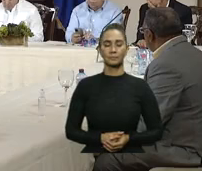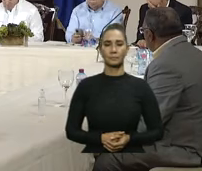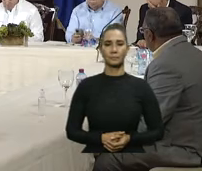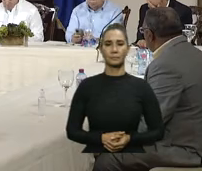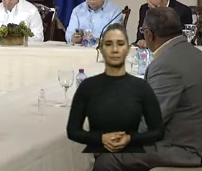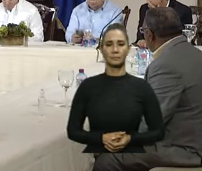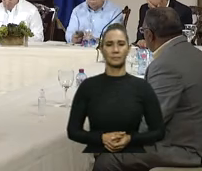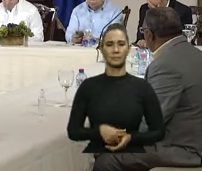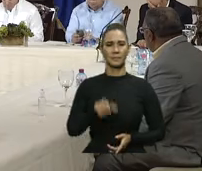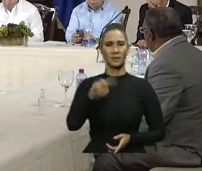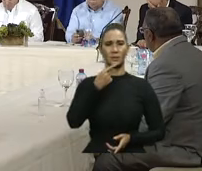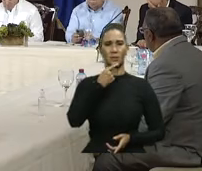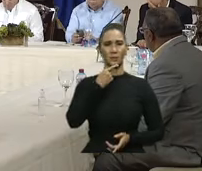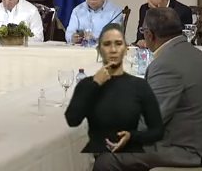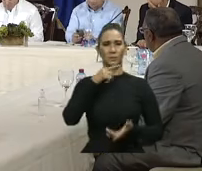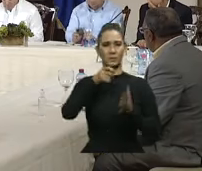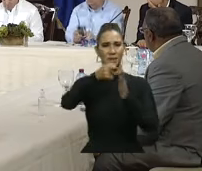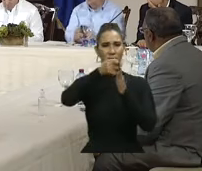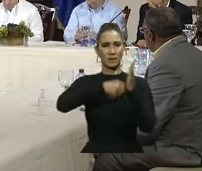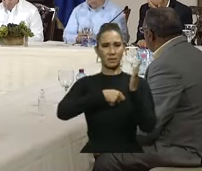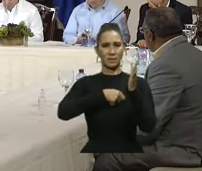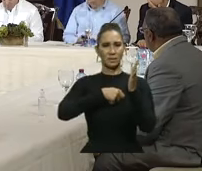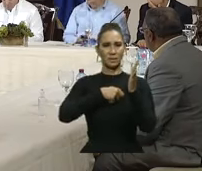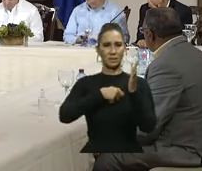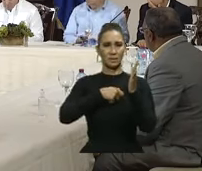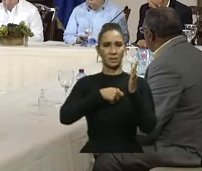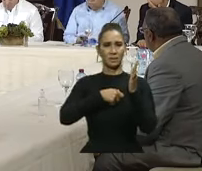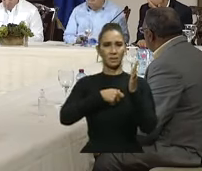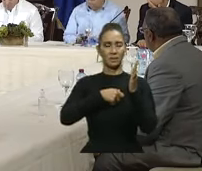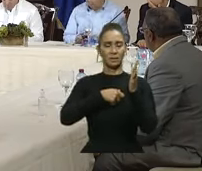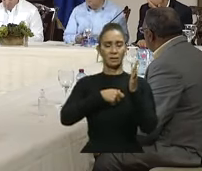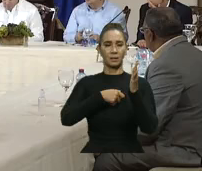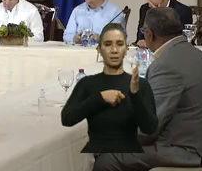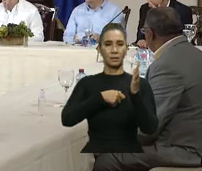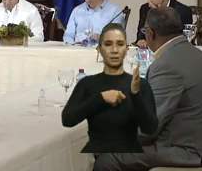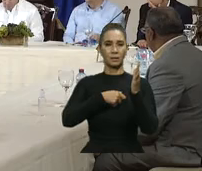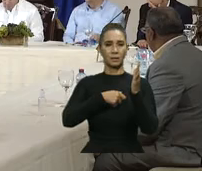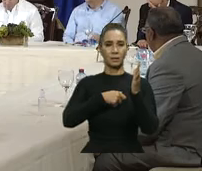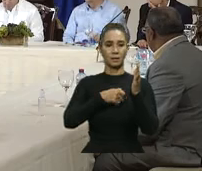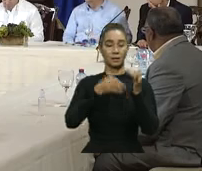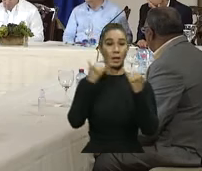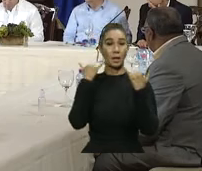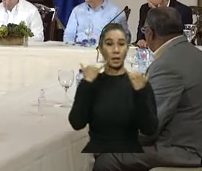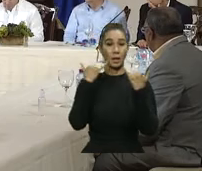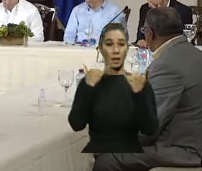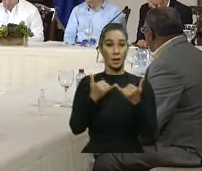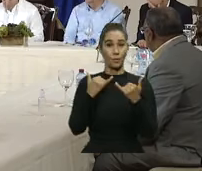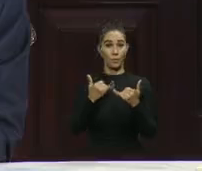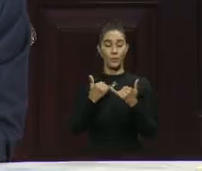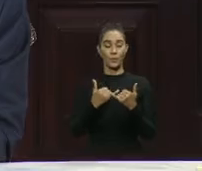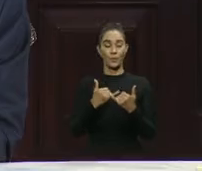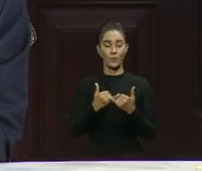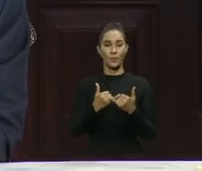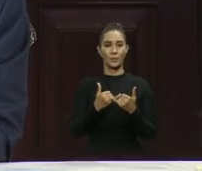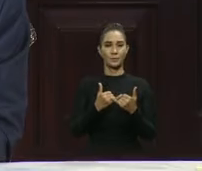¿Tú te refieres a la tarjeta? Sí, es que ahora mismo